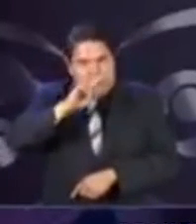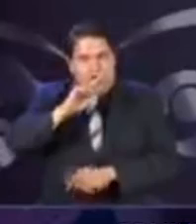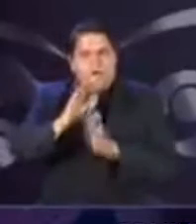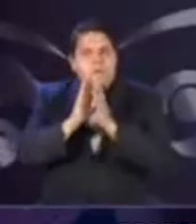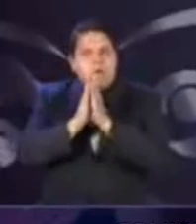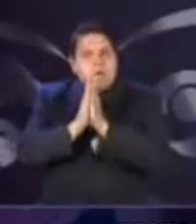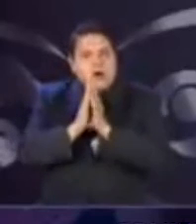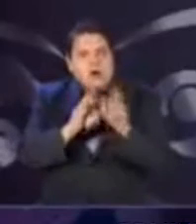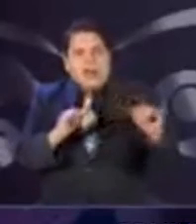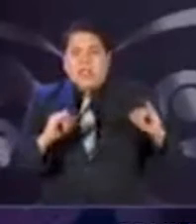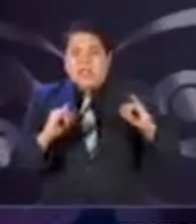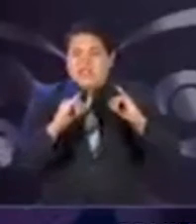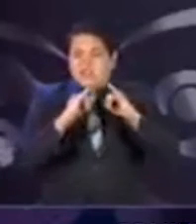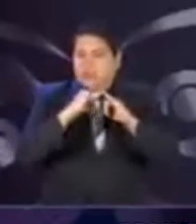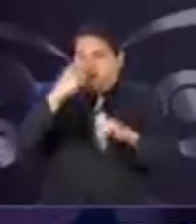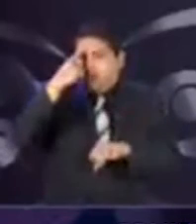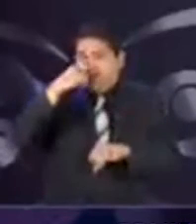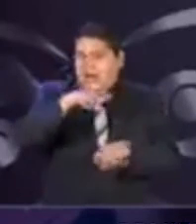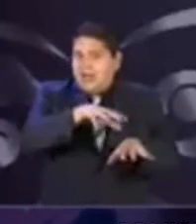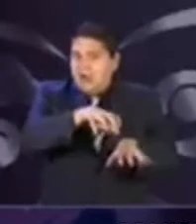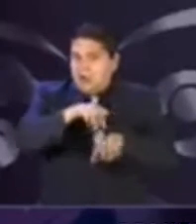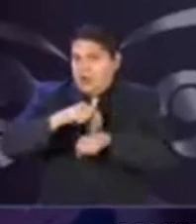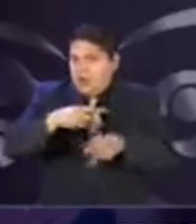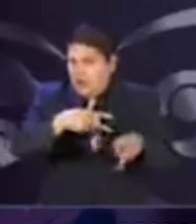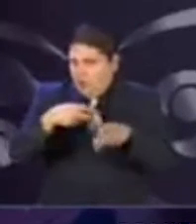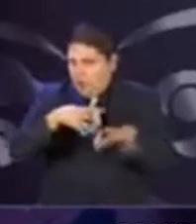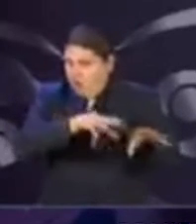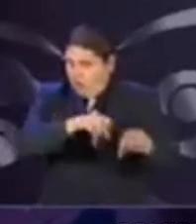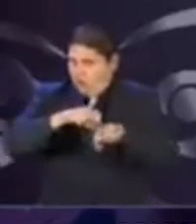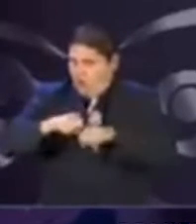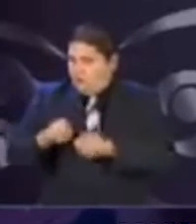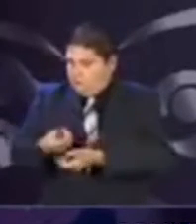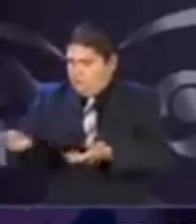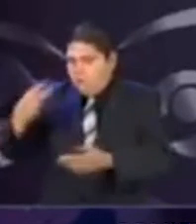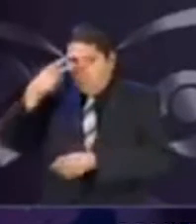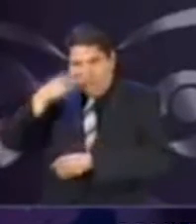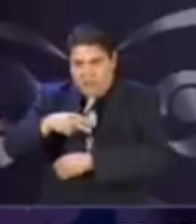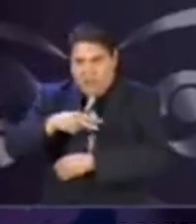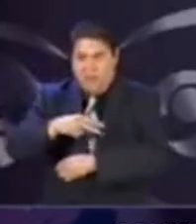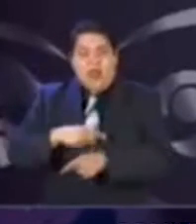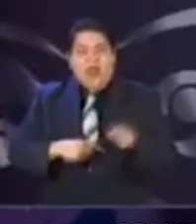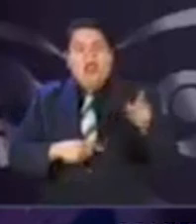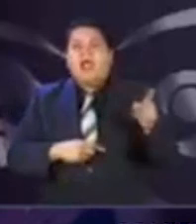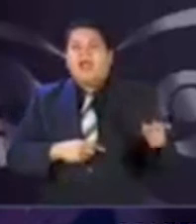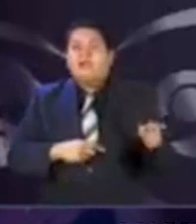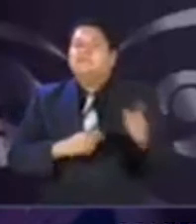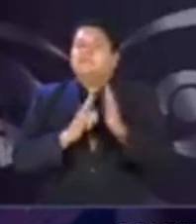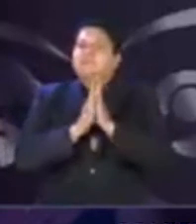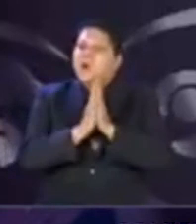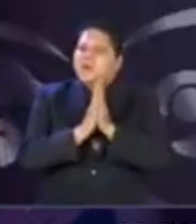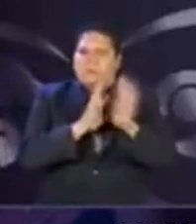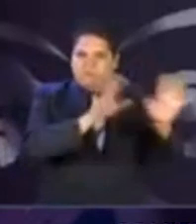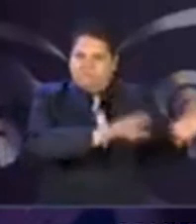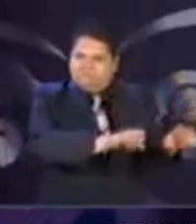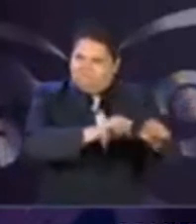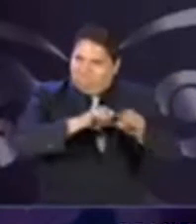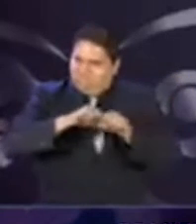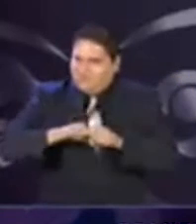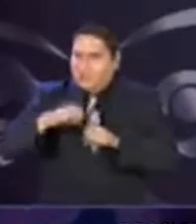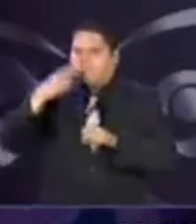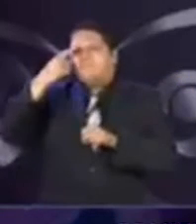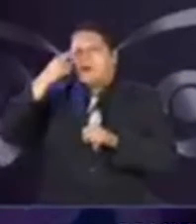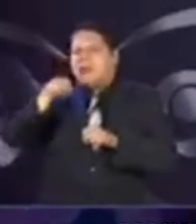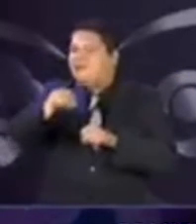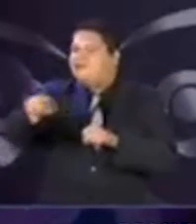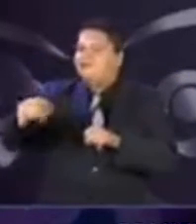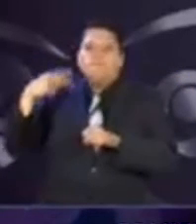para Recuperar al Pueblo lo Robado a que haga su trabajo. Ese dinero es de los veracruzanos, debe de ser